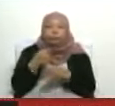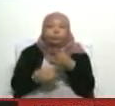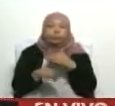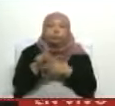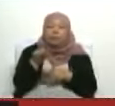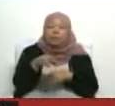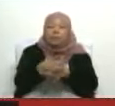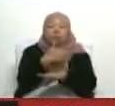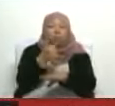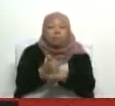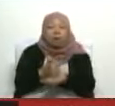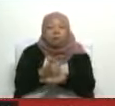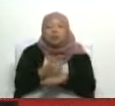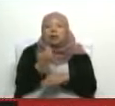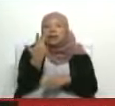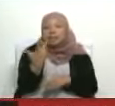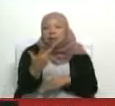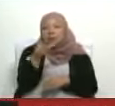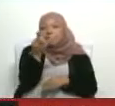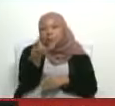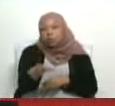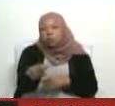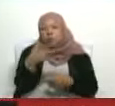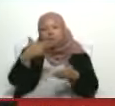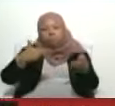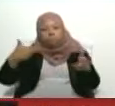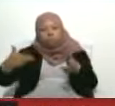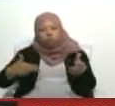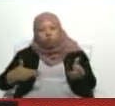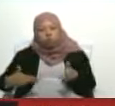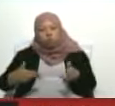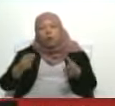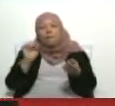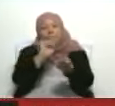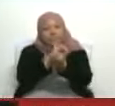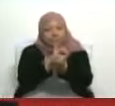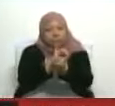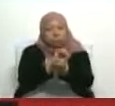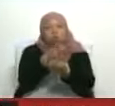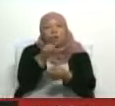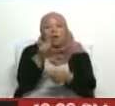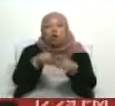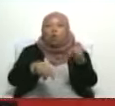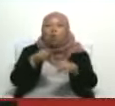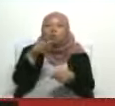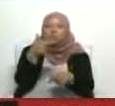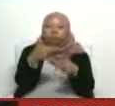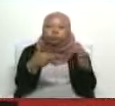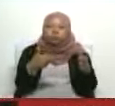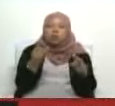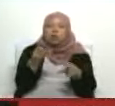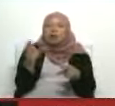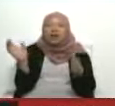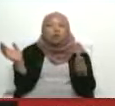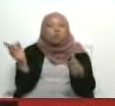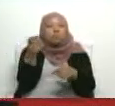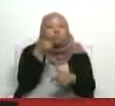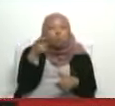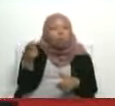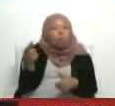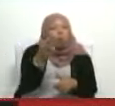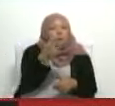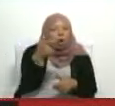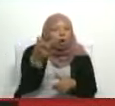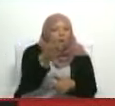hay 3 personas evadidas con órdenes de aprehensión que no han sido capturadas, pero están